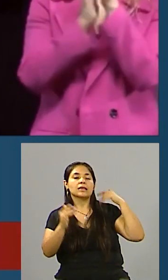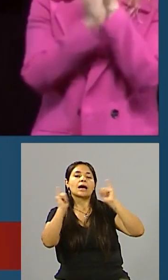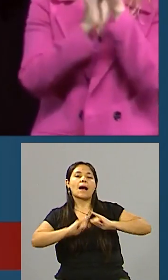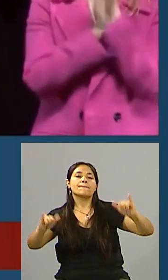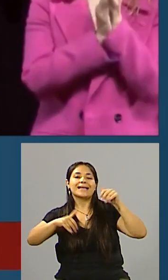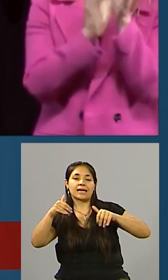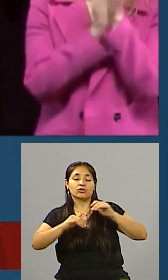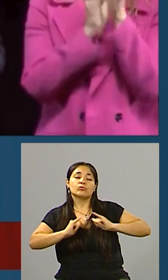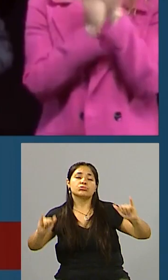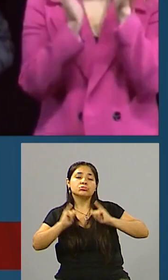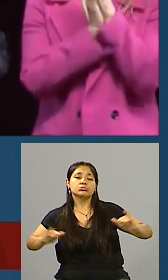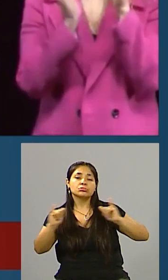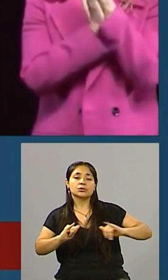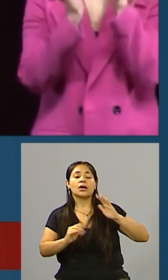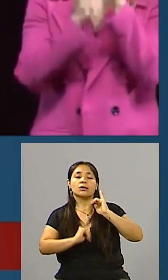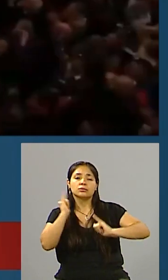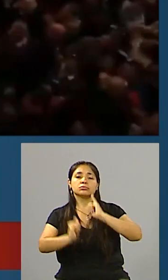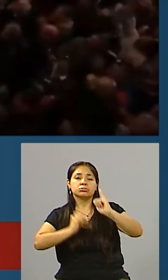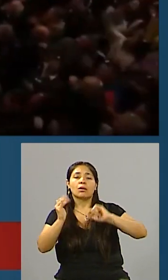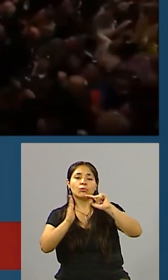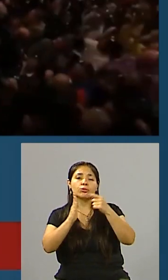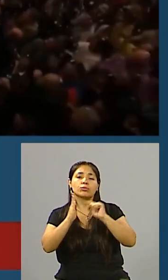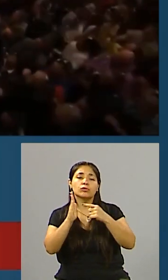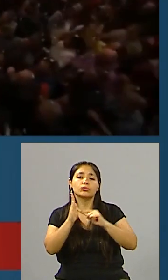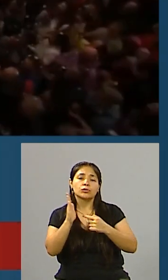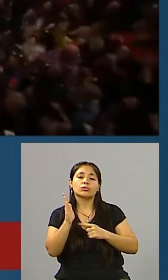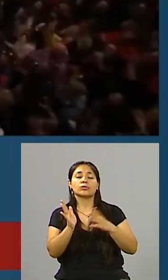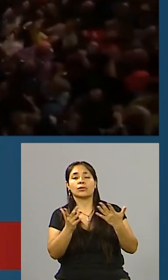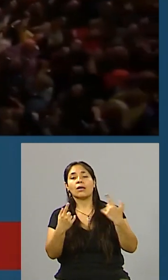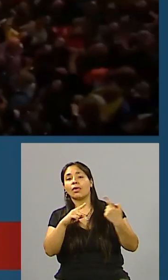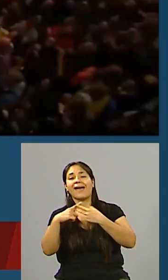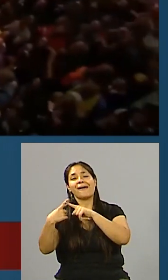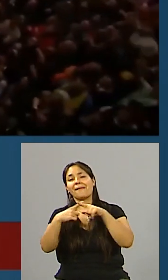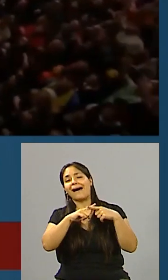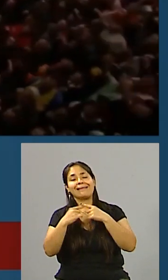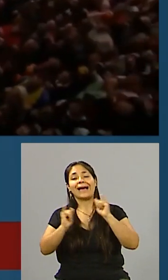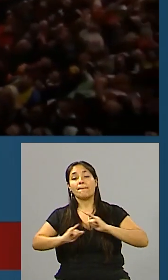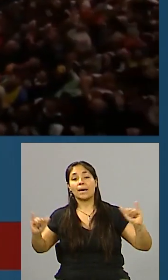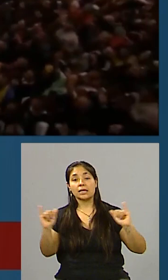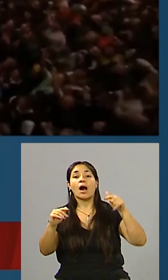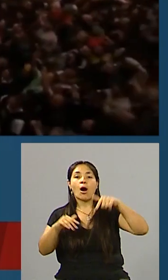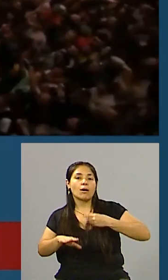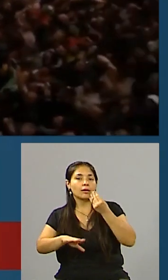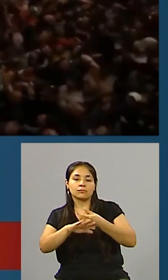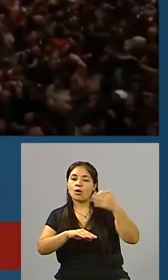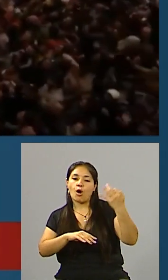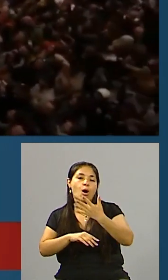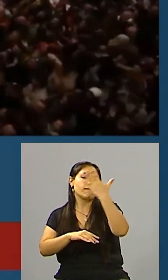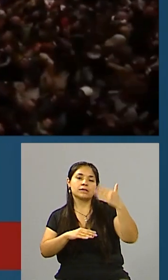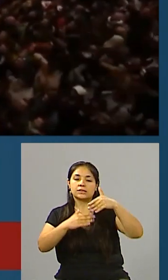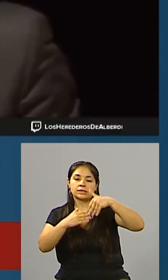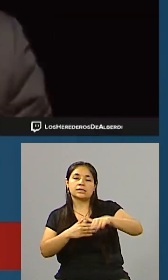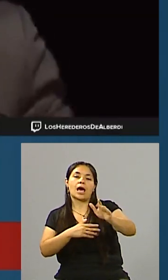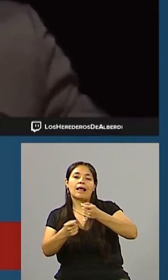electoral, una cosa es la disputa en tiempos de campaña y otros son los tiempos de